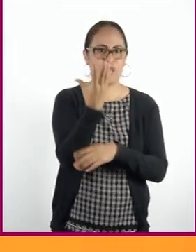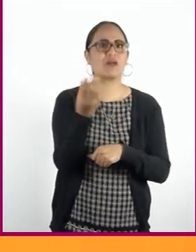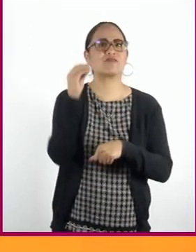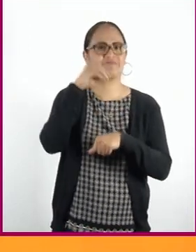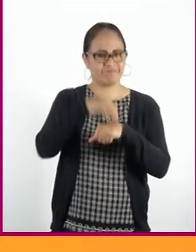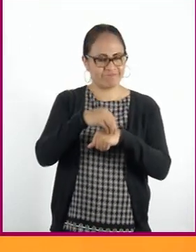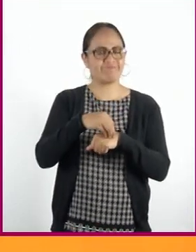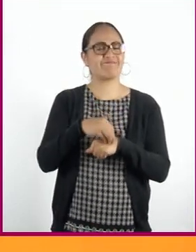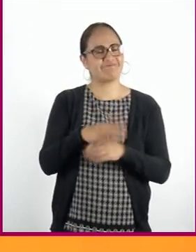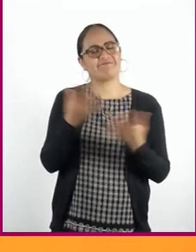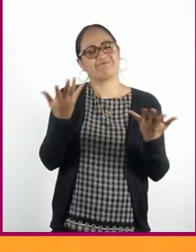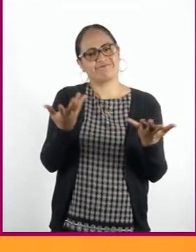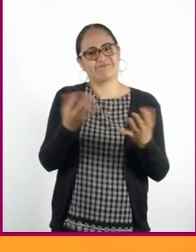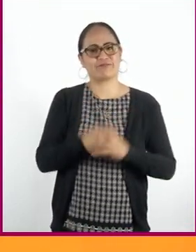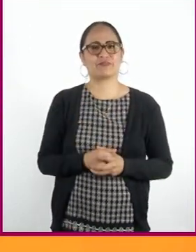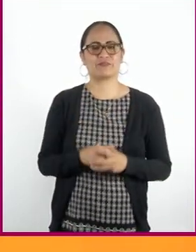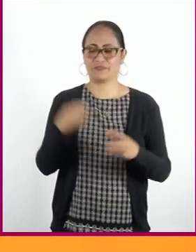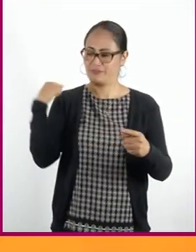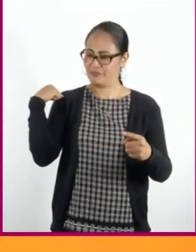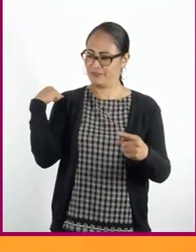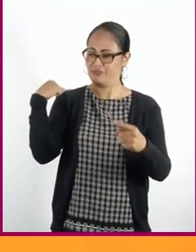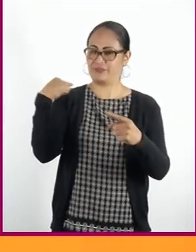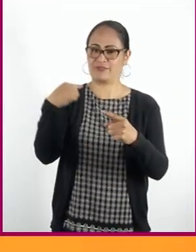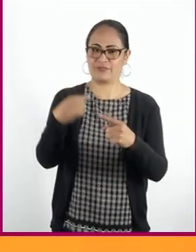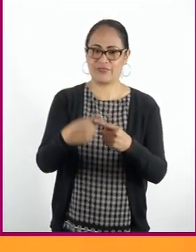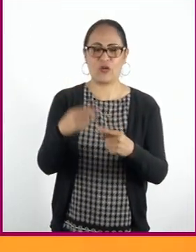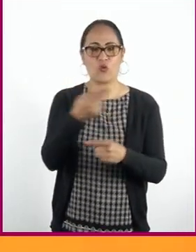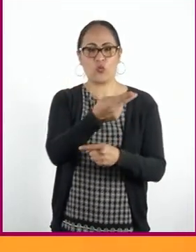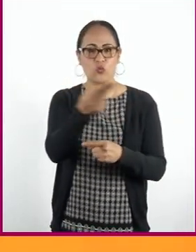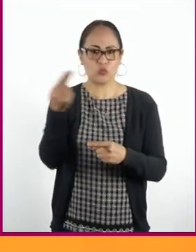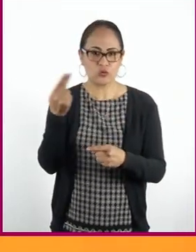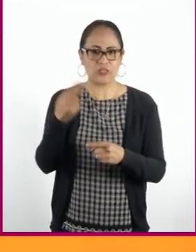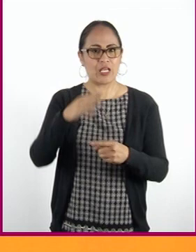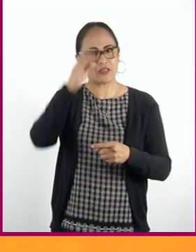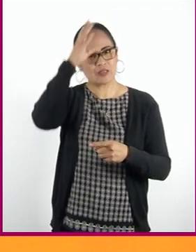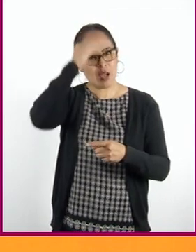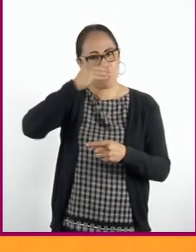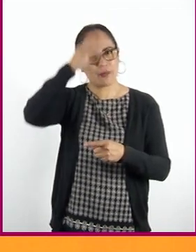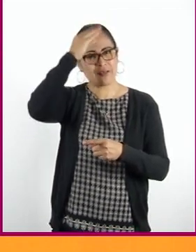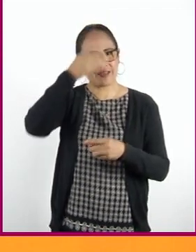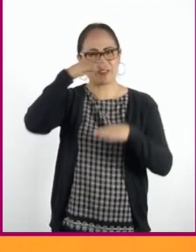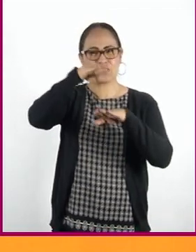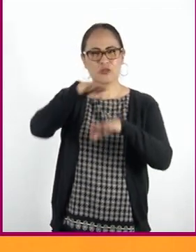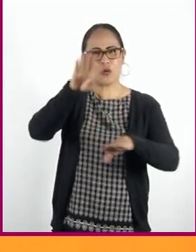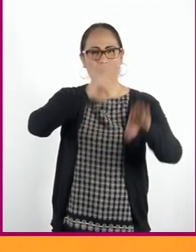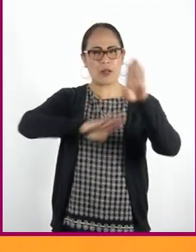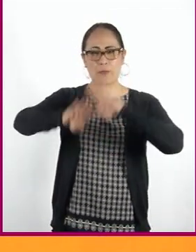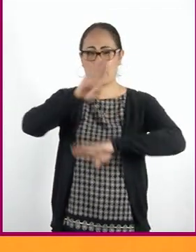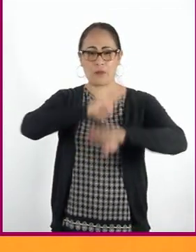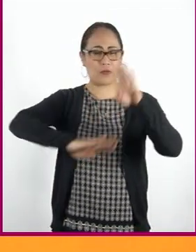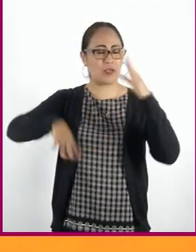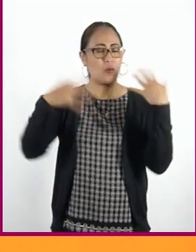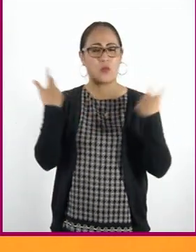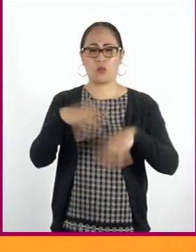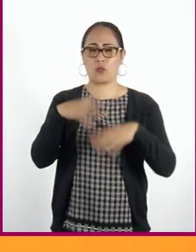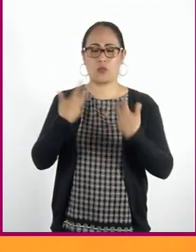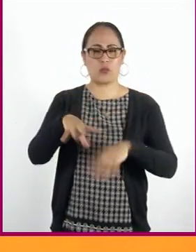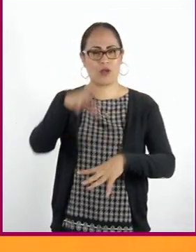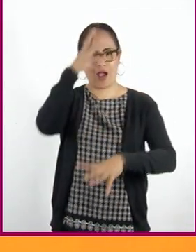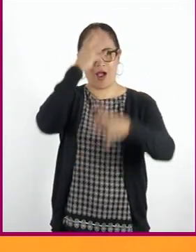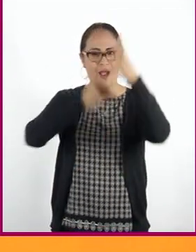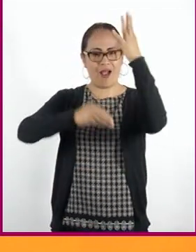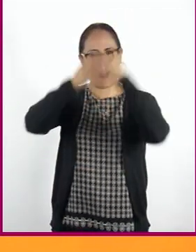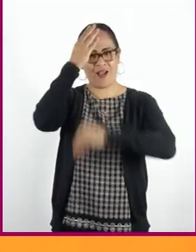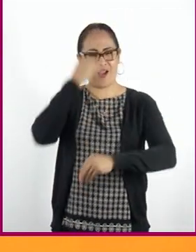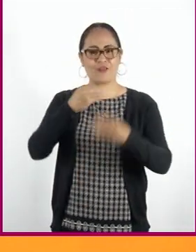Sin duda alguna, el trayecto que han recorrido en torno a los conocimientos biológicos ha sido muy enriquecedor. Así que,